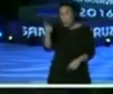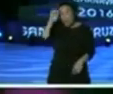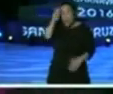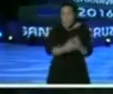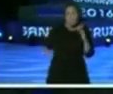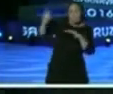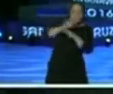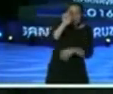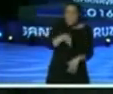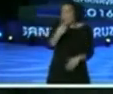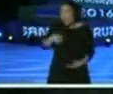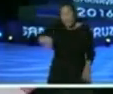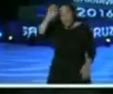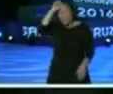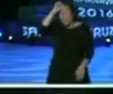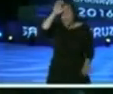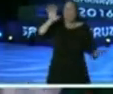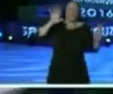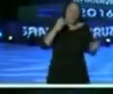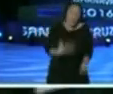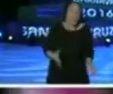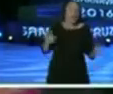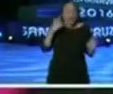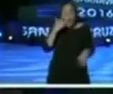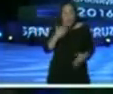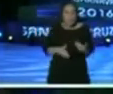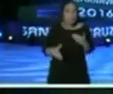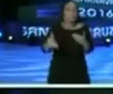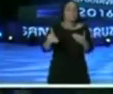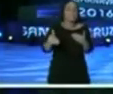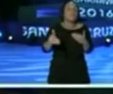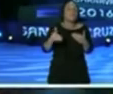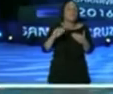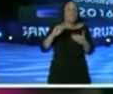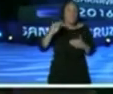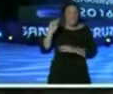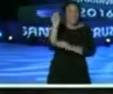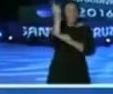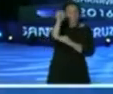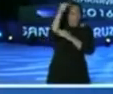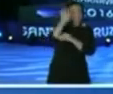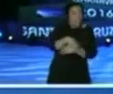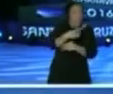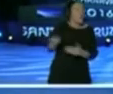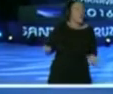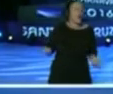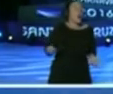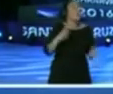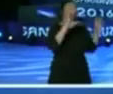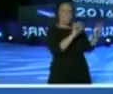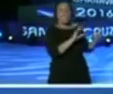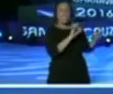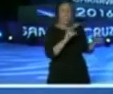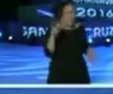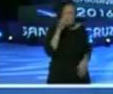o no, no tengo ni idea. Pero bueno, vamos a ver, ¿batimos hoy récord aquí, sí o no? No